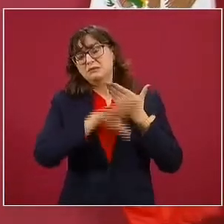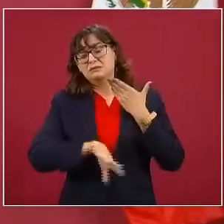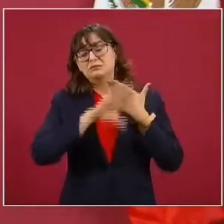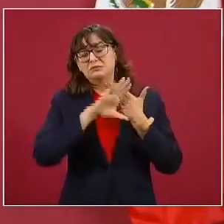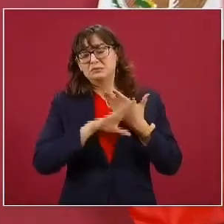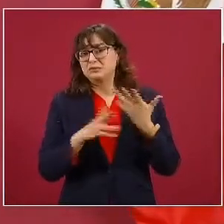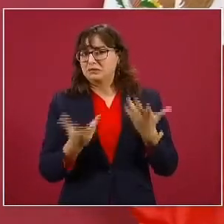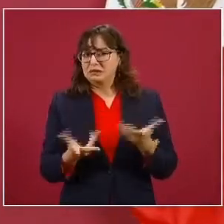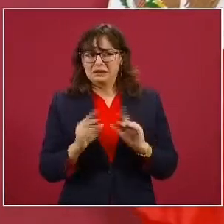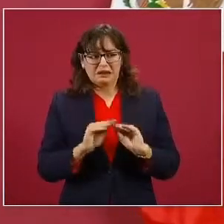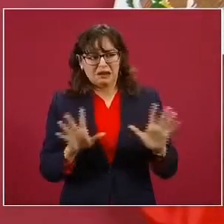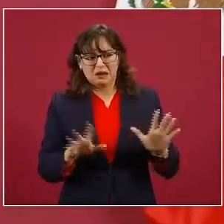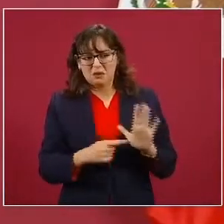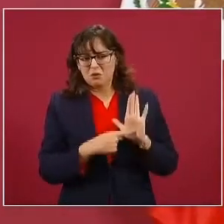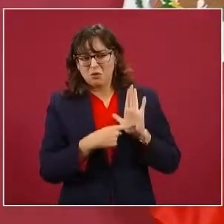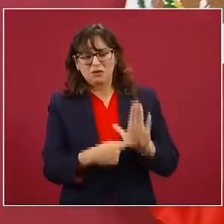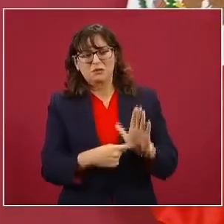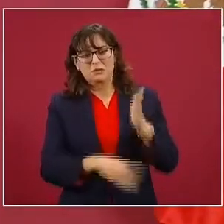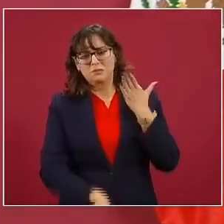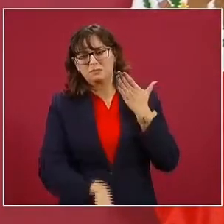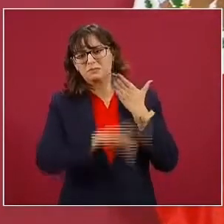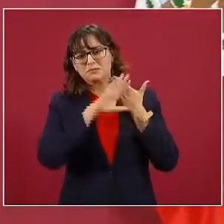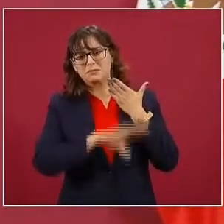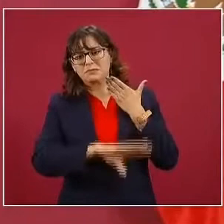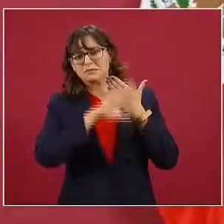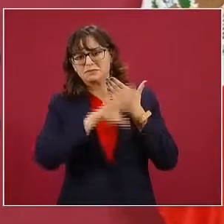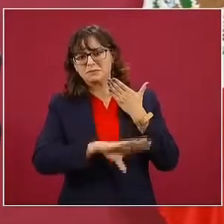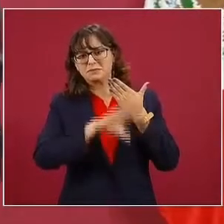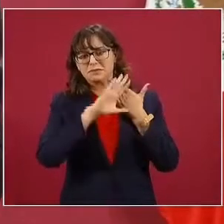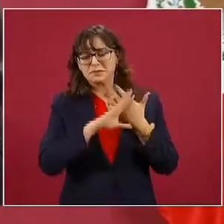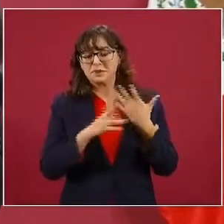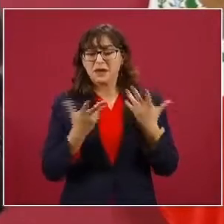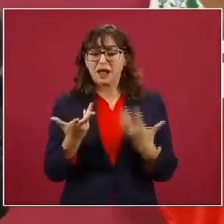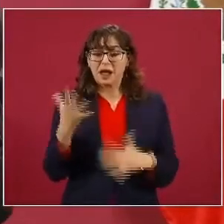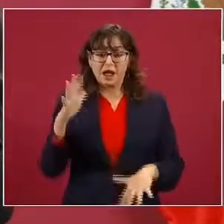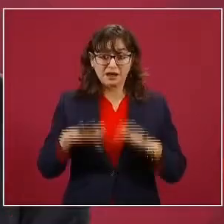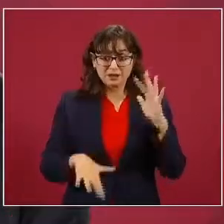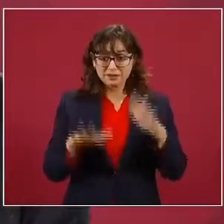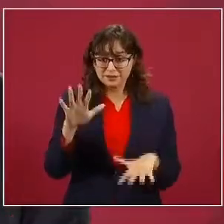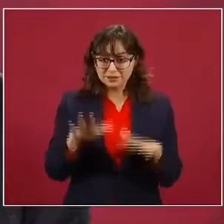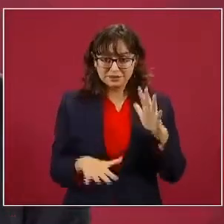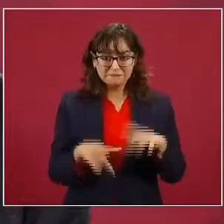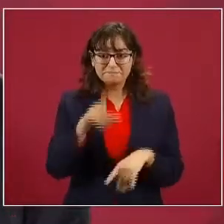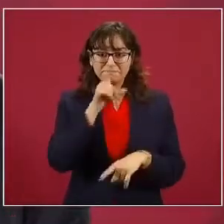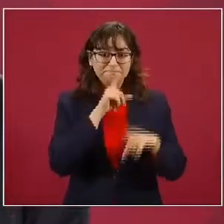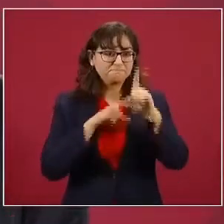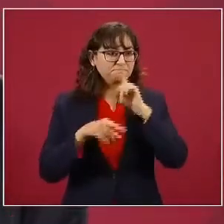evidente, a veces no se tiene el contexto,